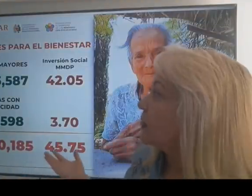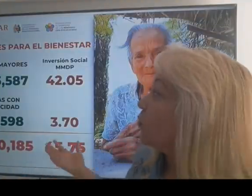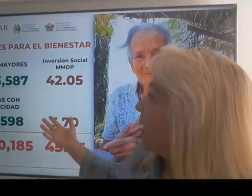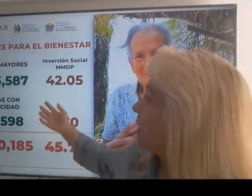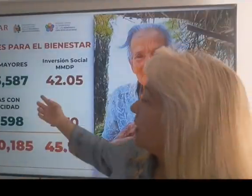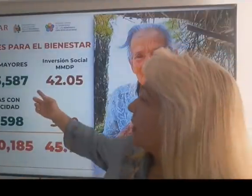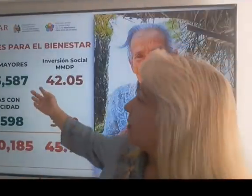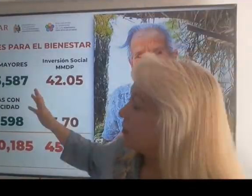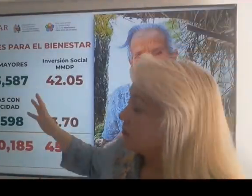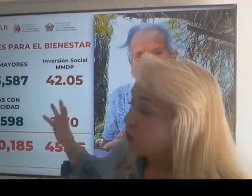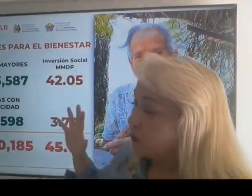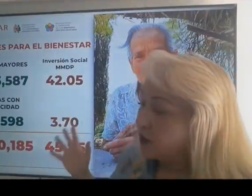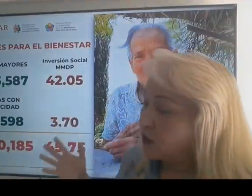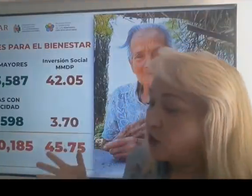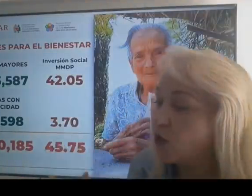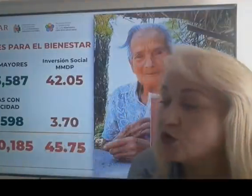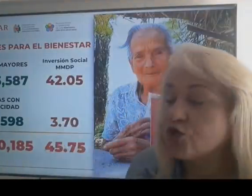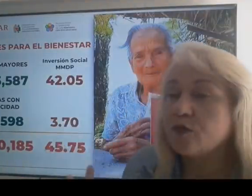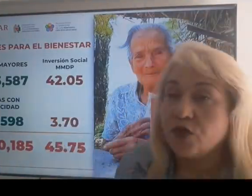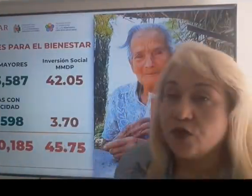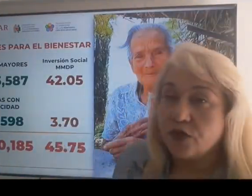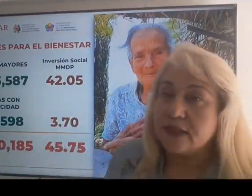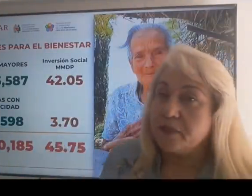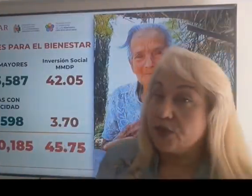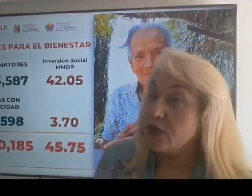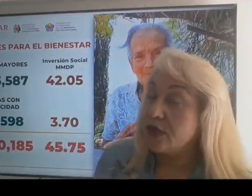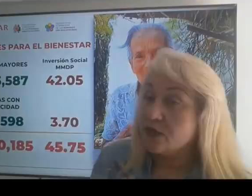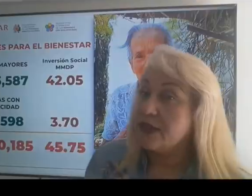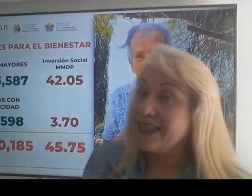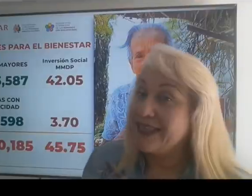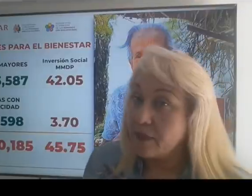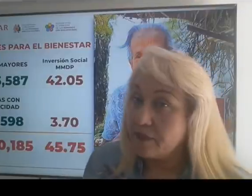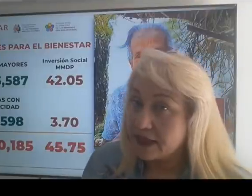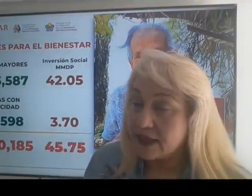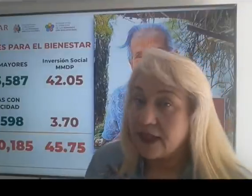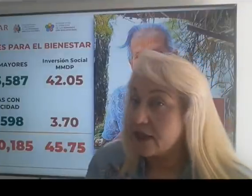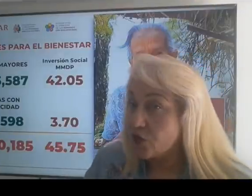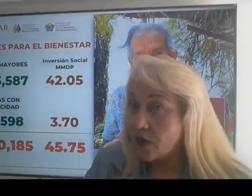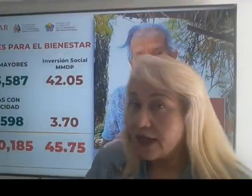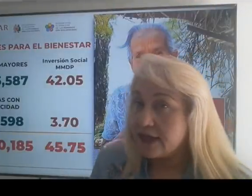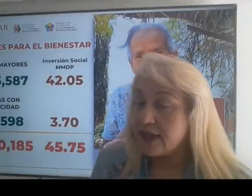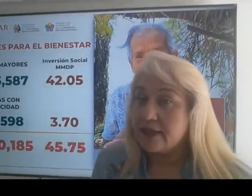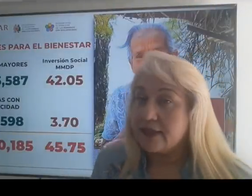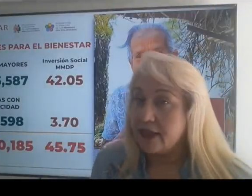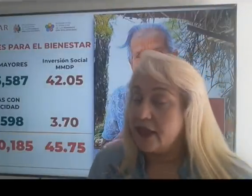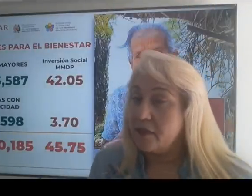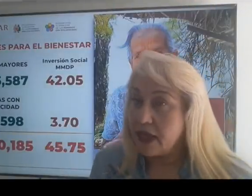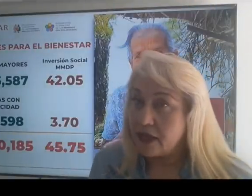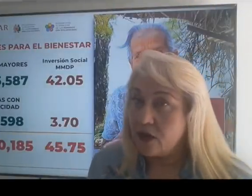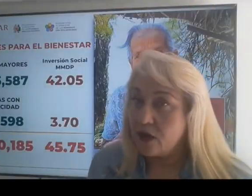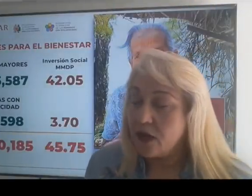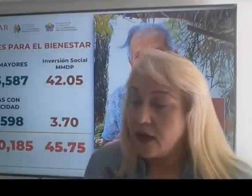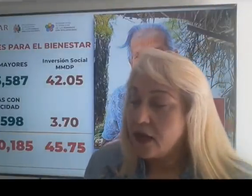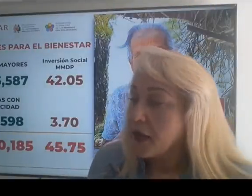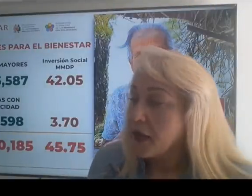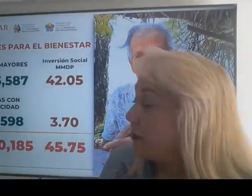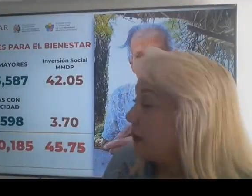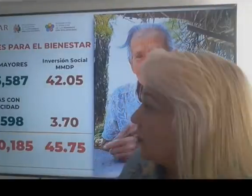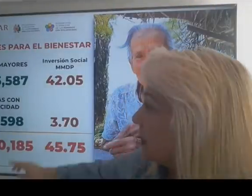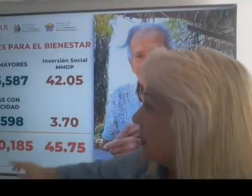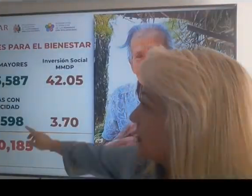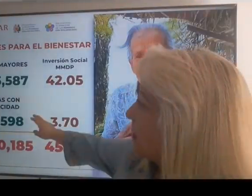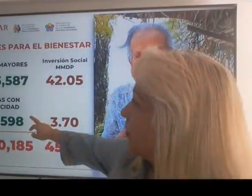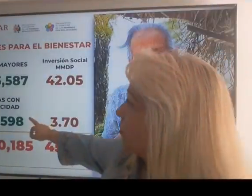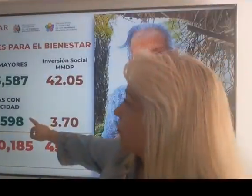tenemos igual el mismo número, como 8 millones de personas con discapacidad de todas las edades aquí en México.